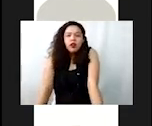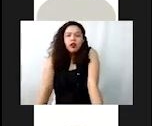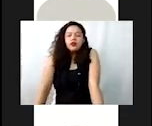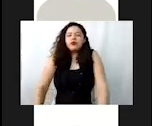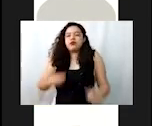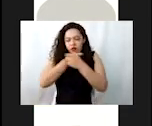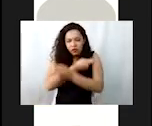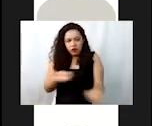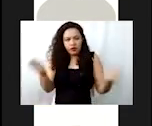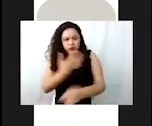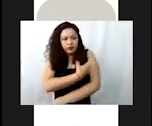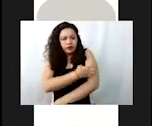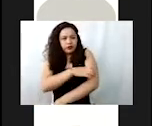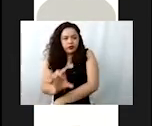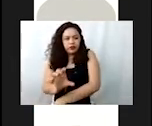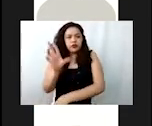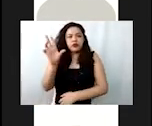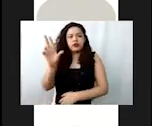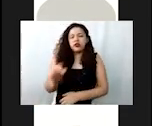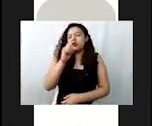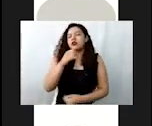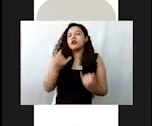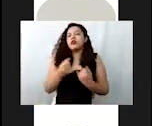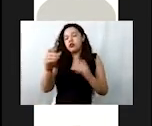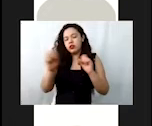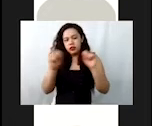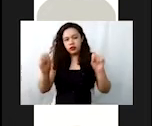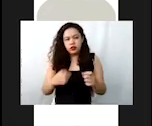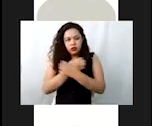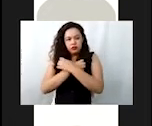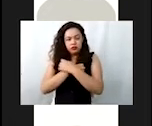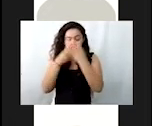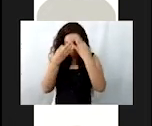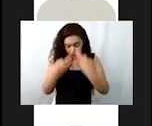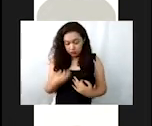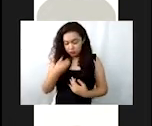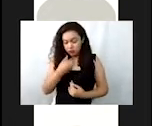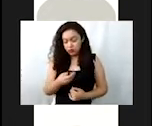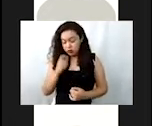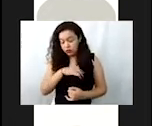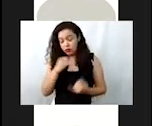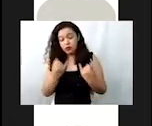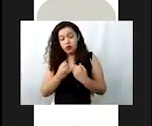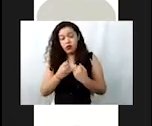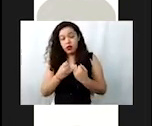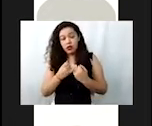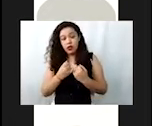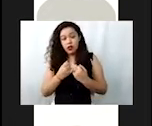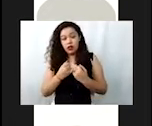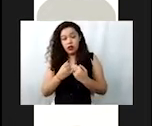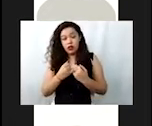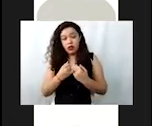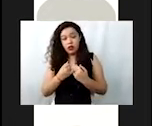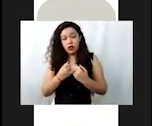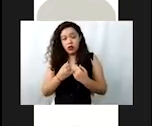no solo a hacer la parte del sistema educativo formal, sino también de digamos, herramientas para la vida, ¿no? Entonces,